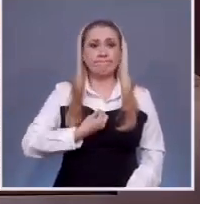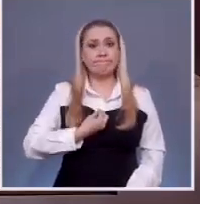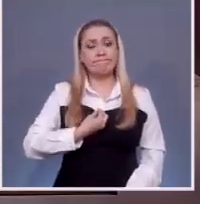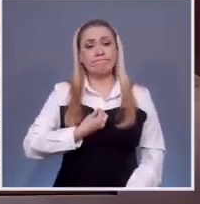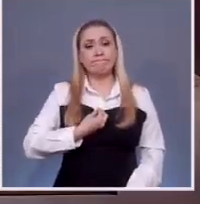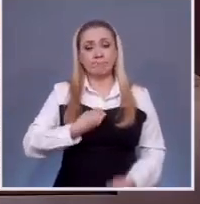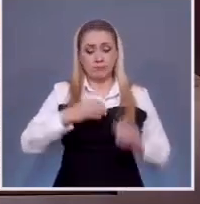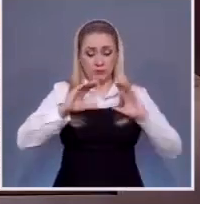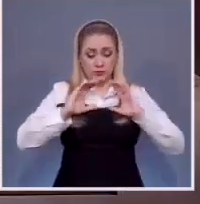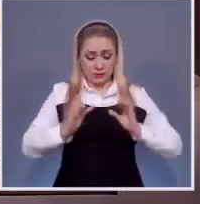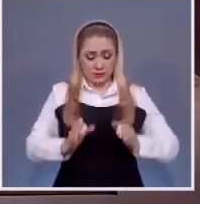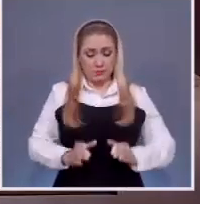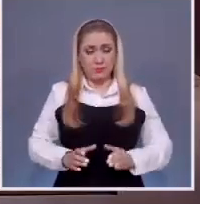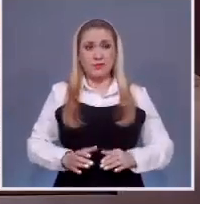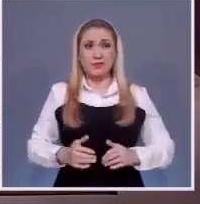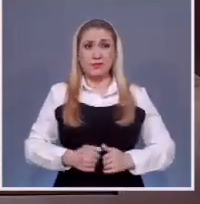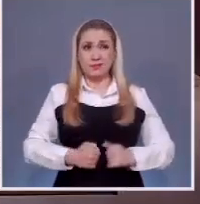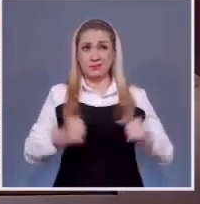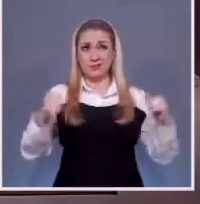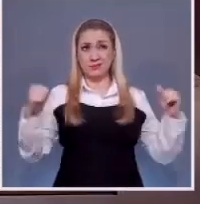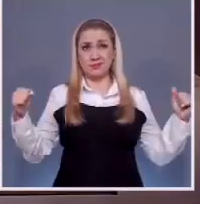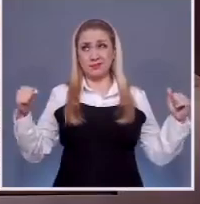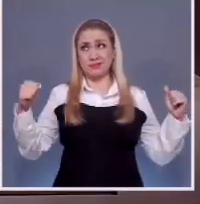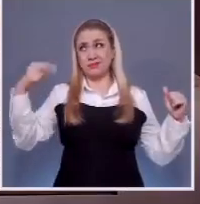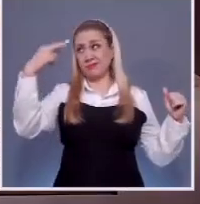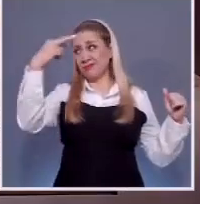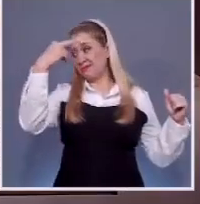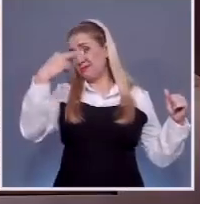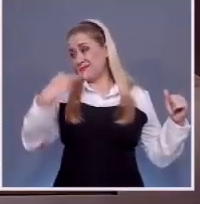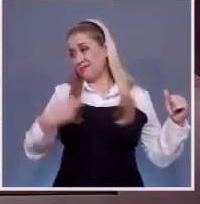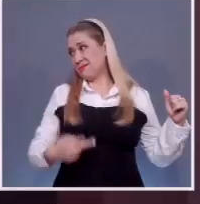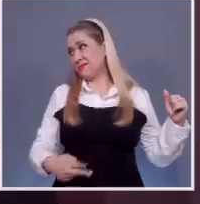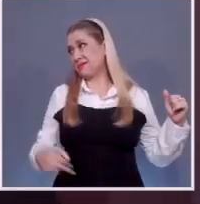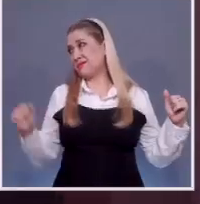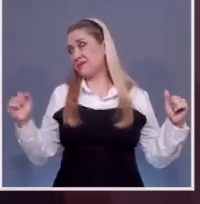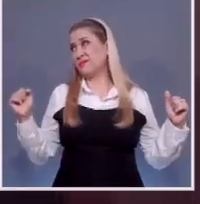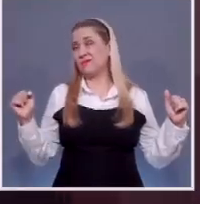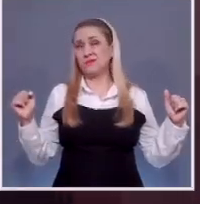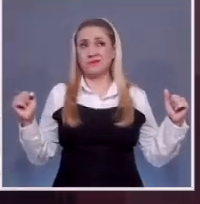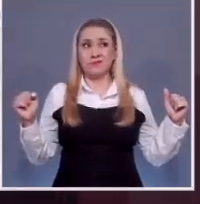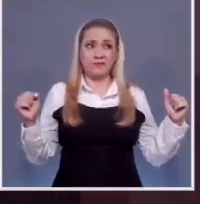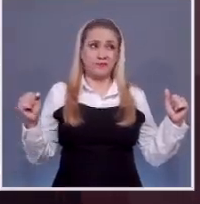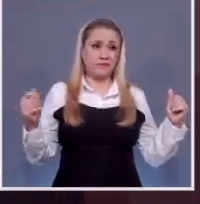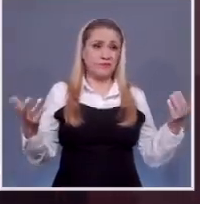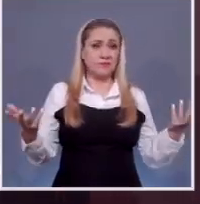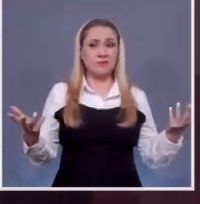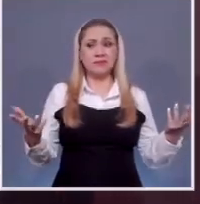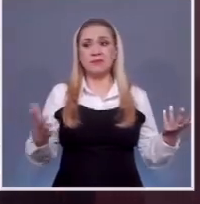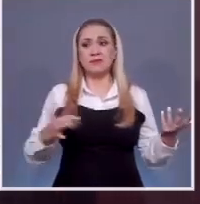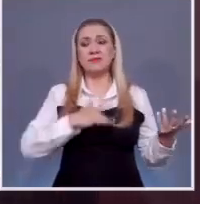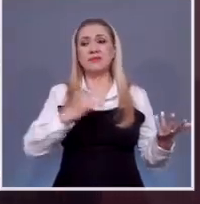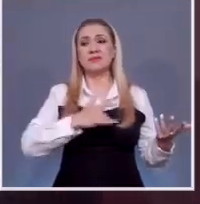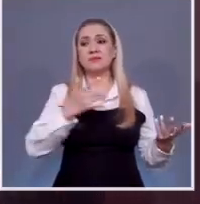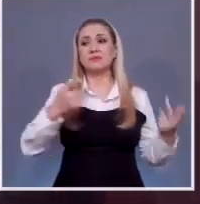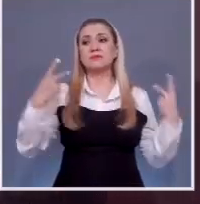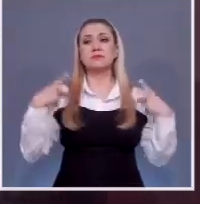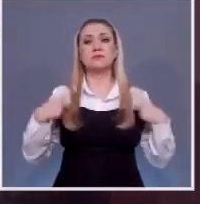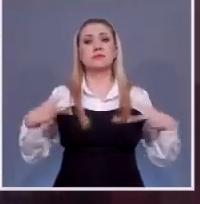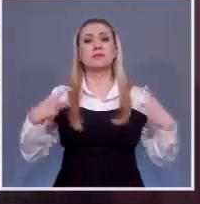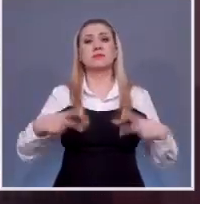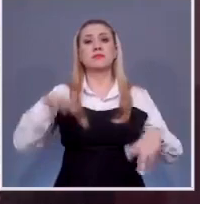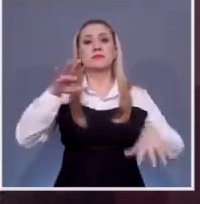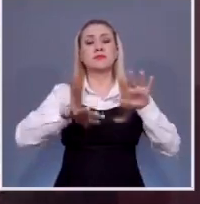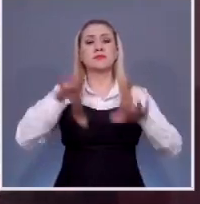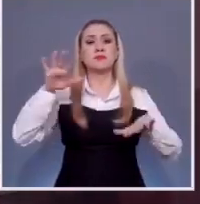para revisión como si fuera posesión de alguien más. ¿Esto qué quiere decir? A veces las personas, el personal médico o el